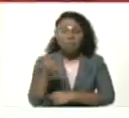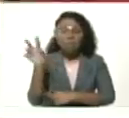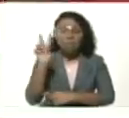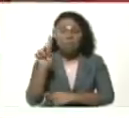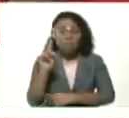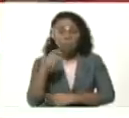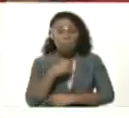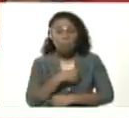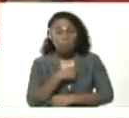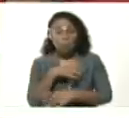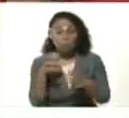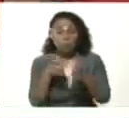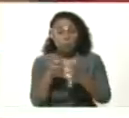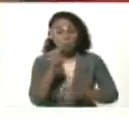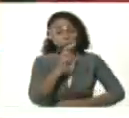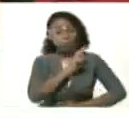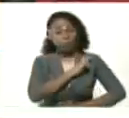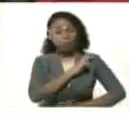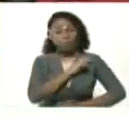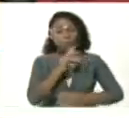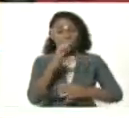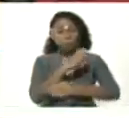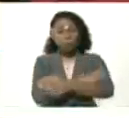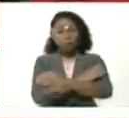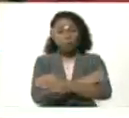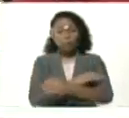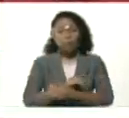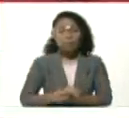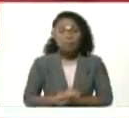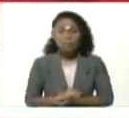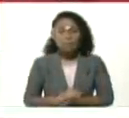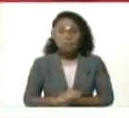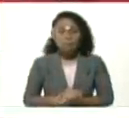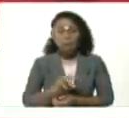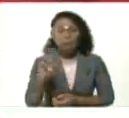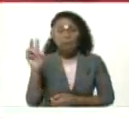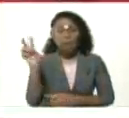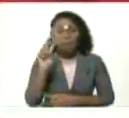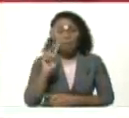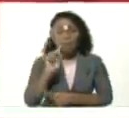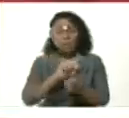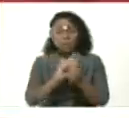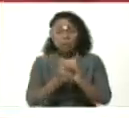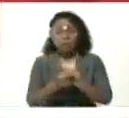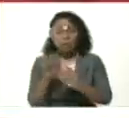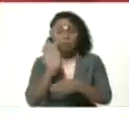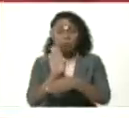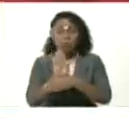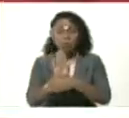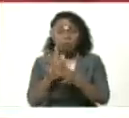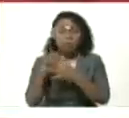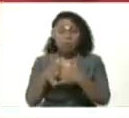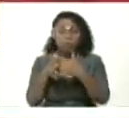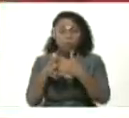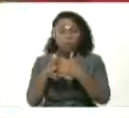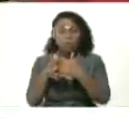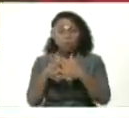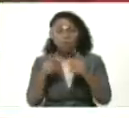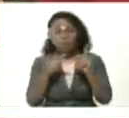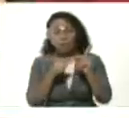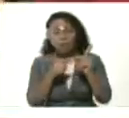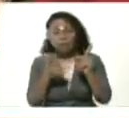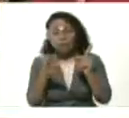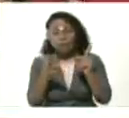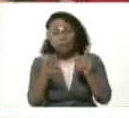un procónsul, un jefe de la oposición. Y Venezuela se convertía en un protectorado de Estados Unidos. Y